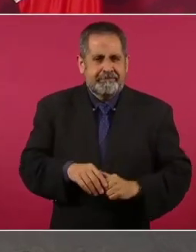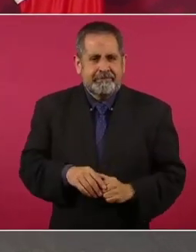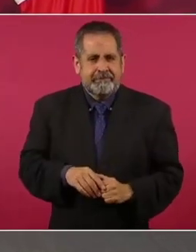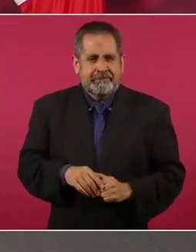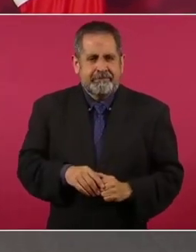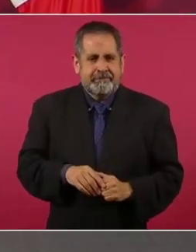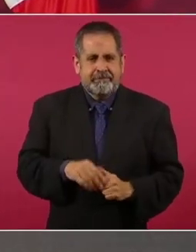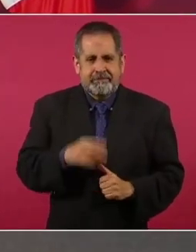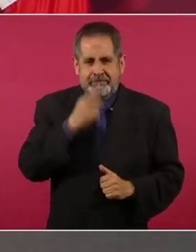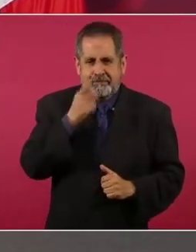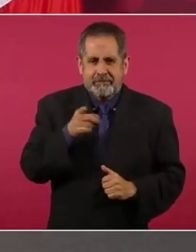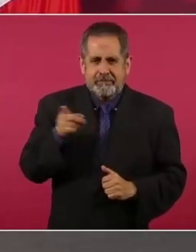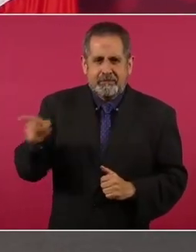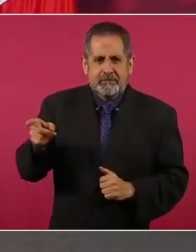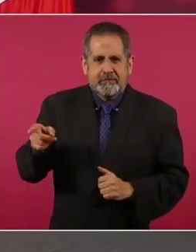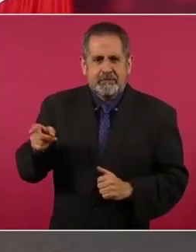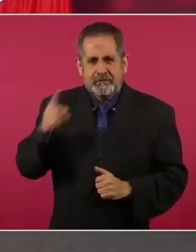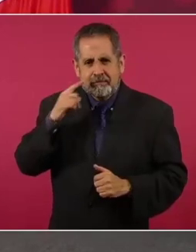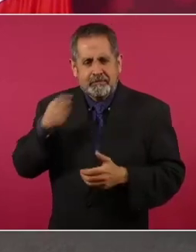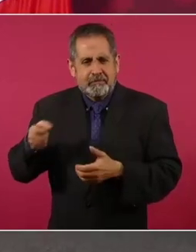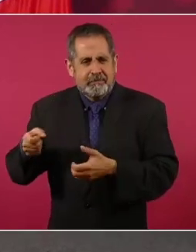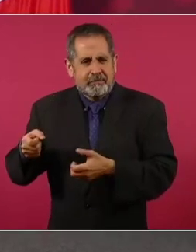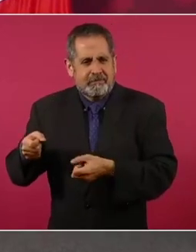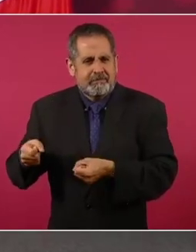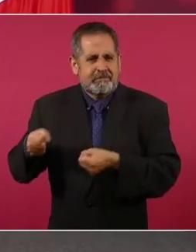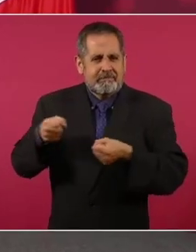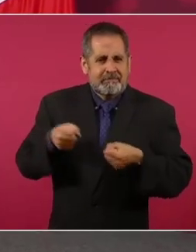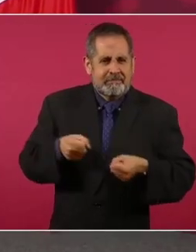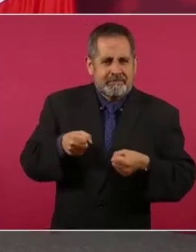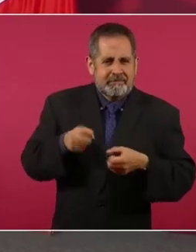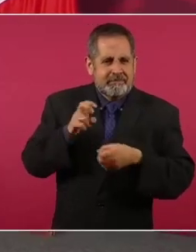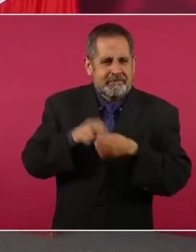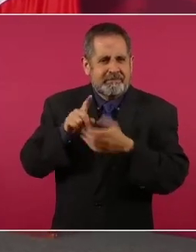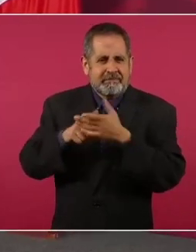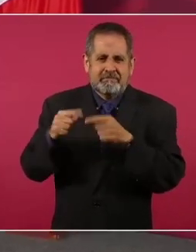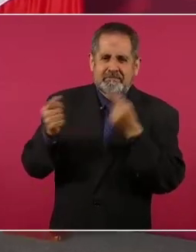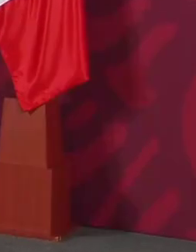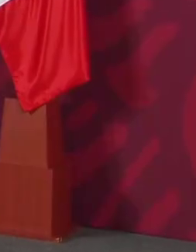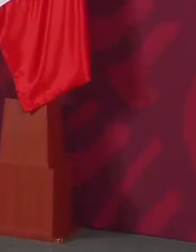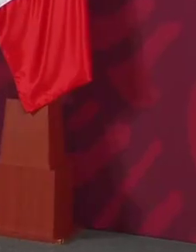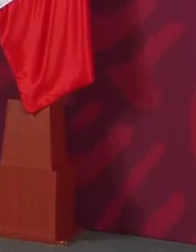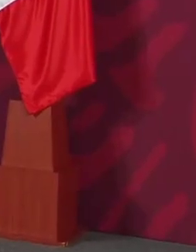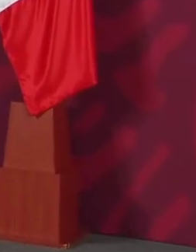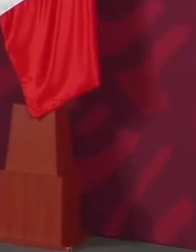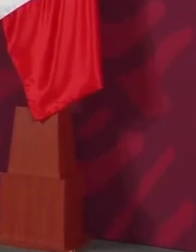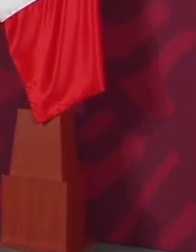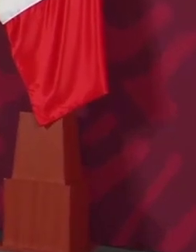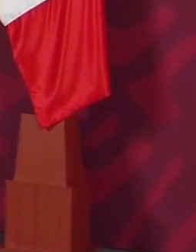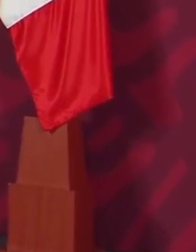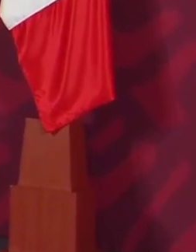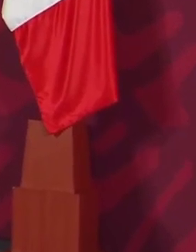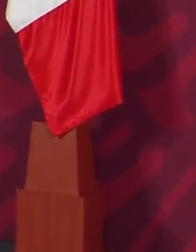decían que llegabas tú con maletas o me mandabas maletas cuando yo estaba en oposición, maletas de